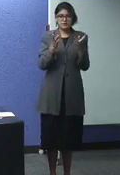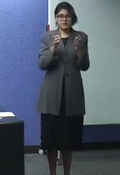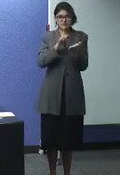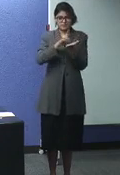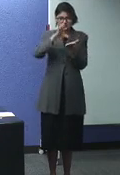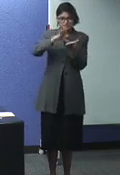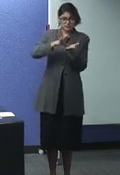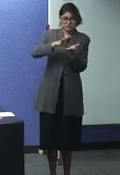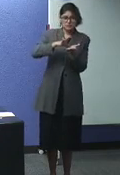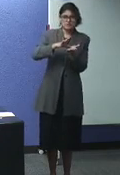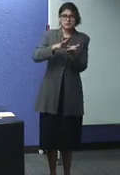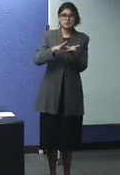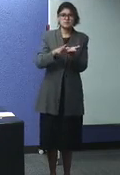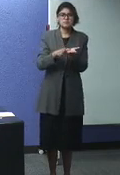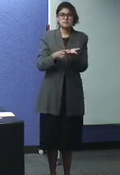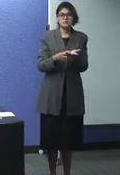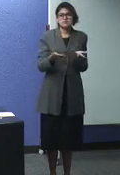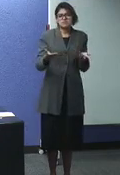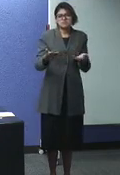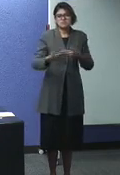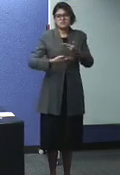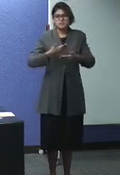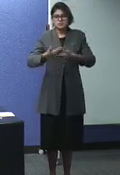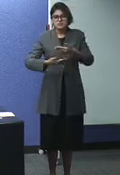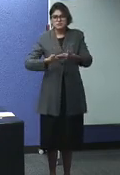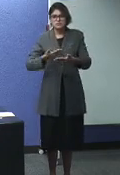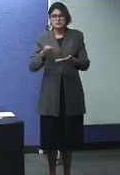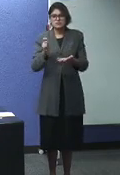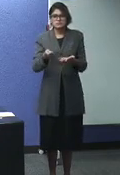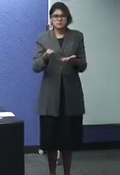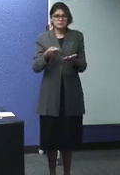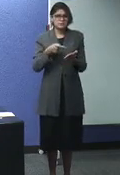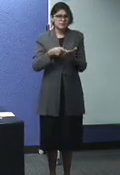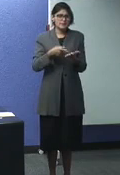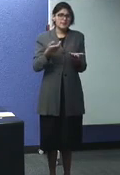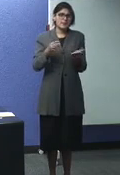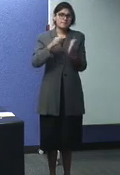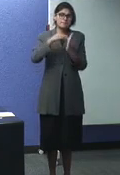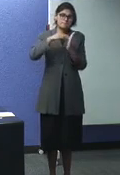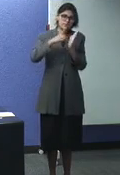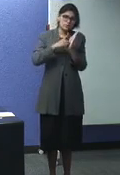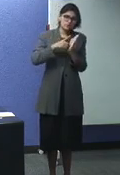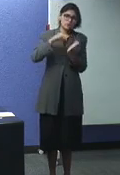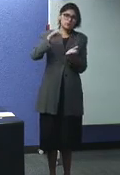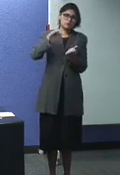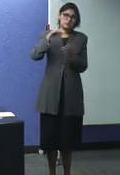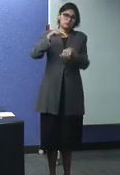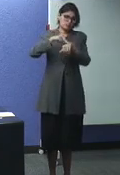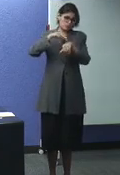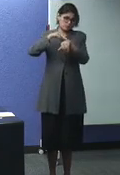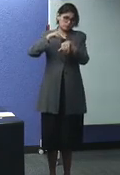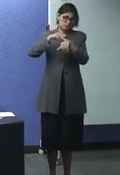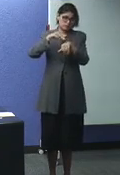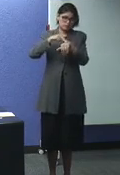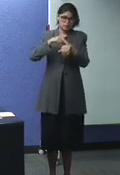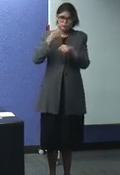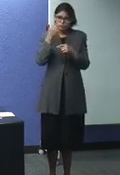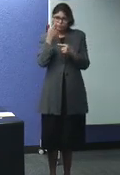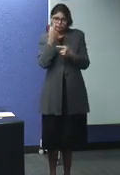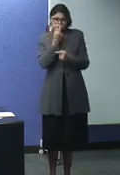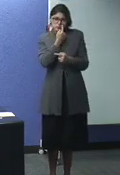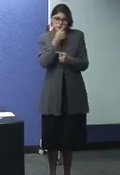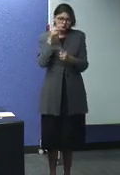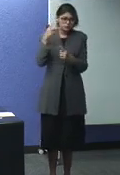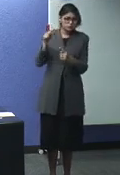quiero decir que entonces lo que se genera quizá desde un modelo médico, desde una visión